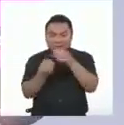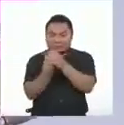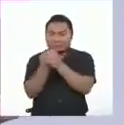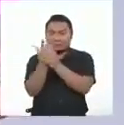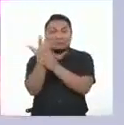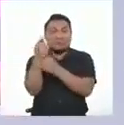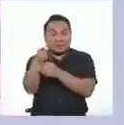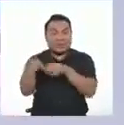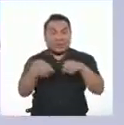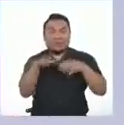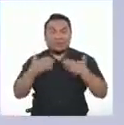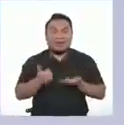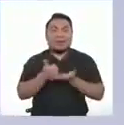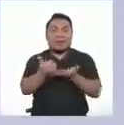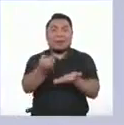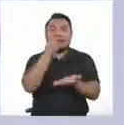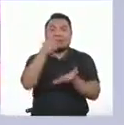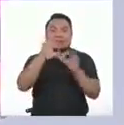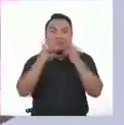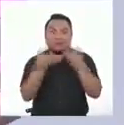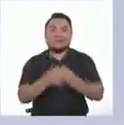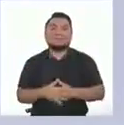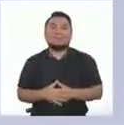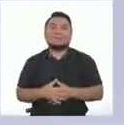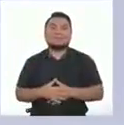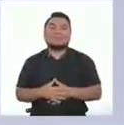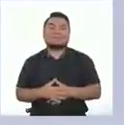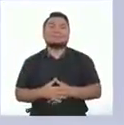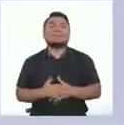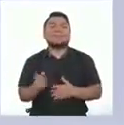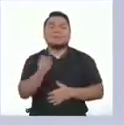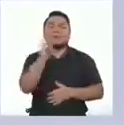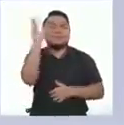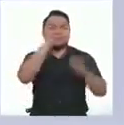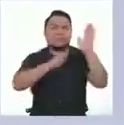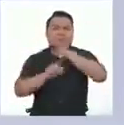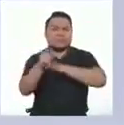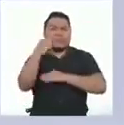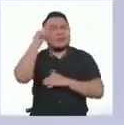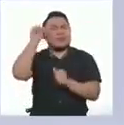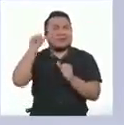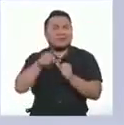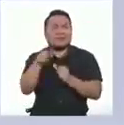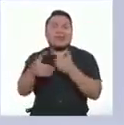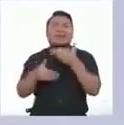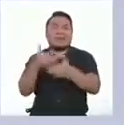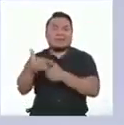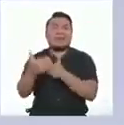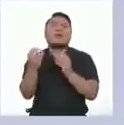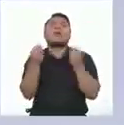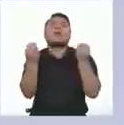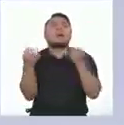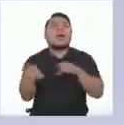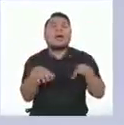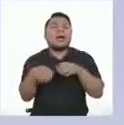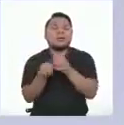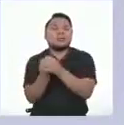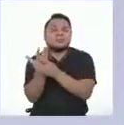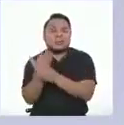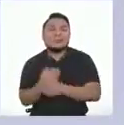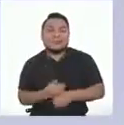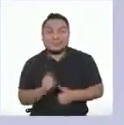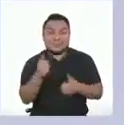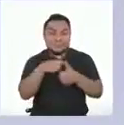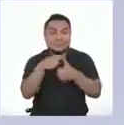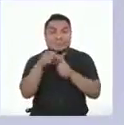porque así podrías contribuir con la alimentación de tu familia. No te preocupes, te recuerdo los pasos a seguir. Primero, pon